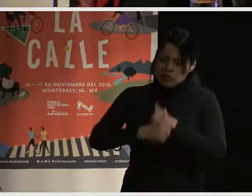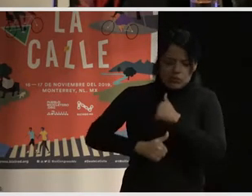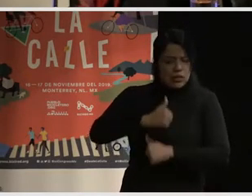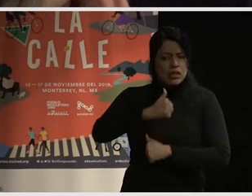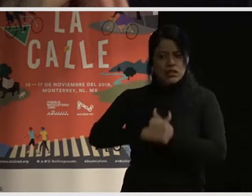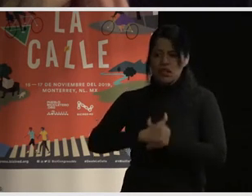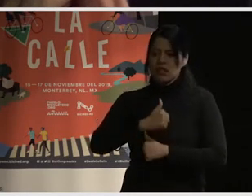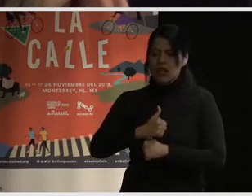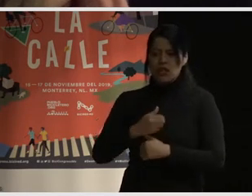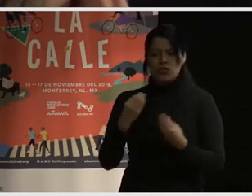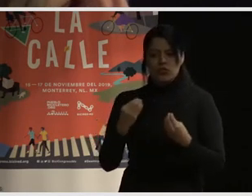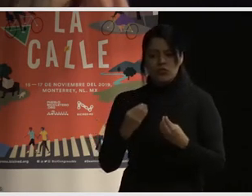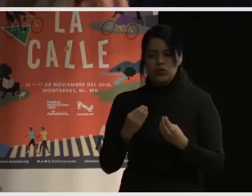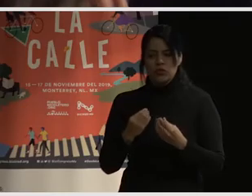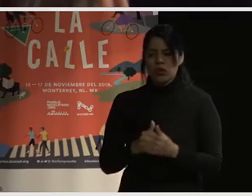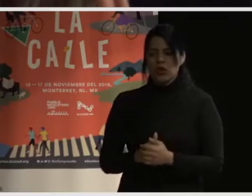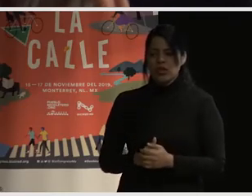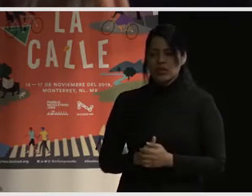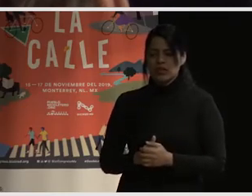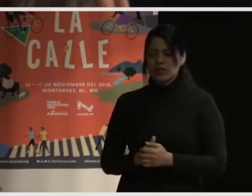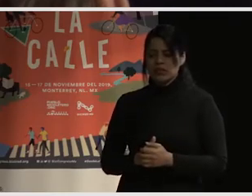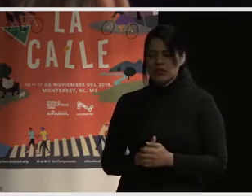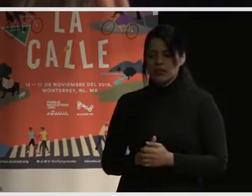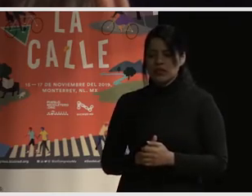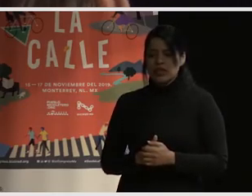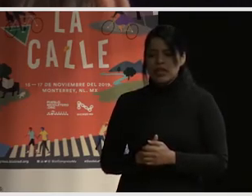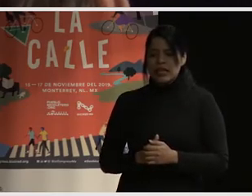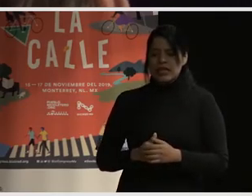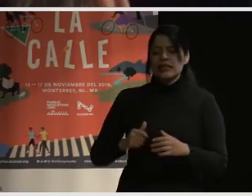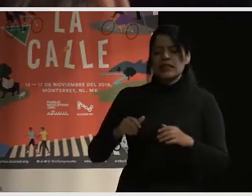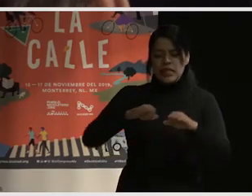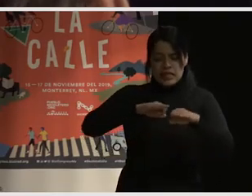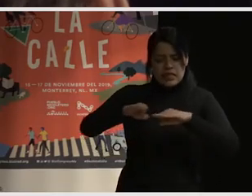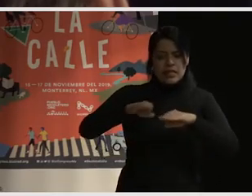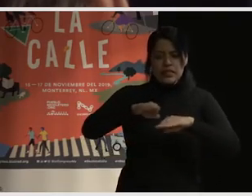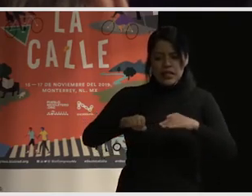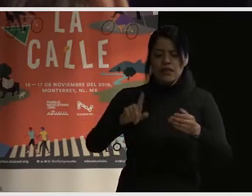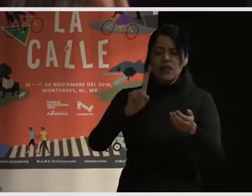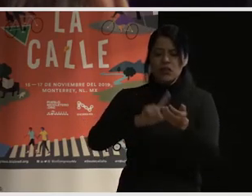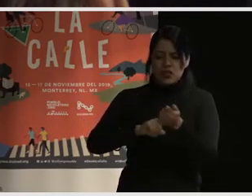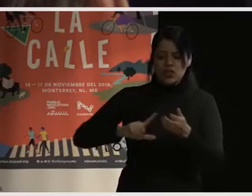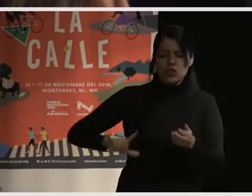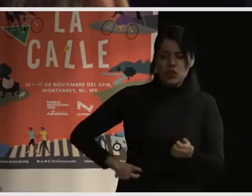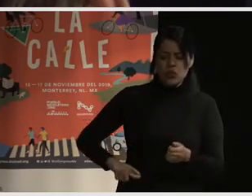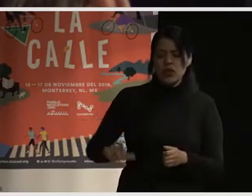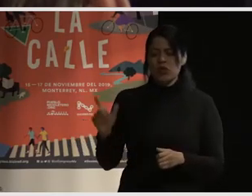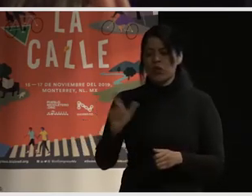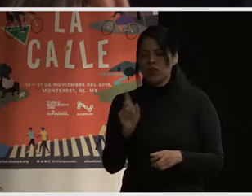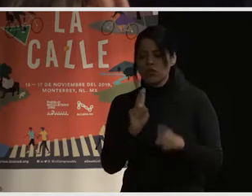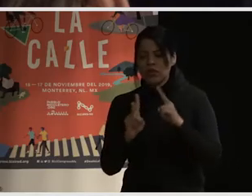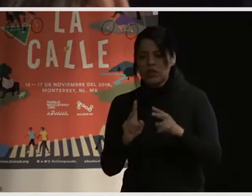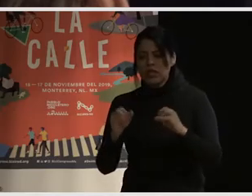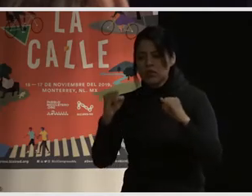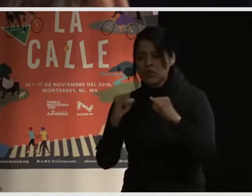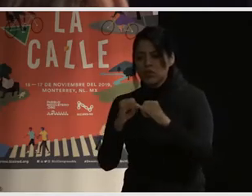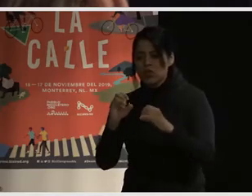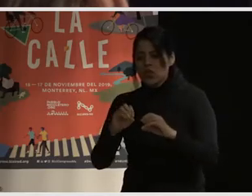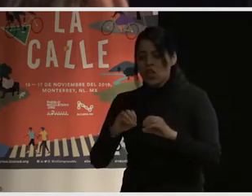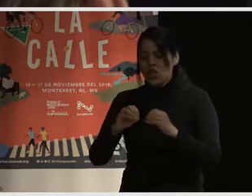mucho es la dinámica en la función pública cuando hablamos con obras públicas y decimos queremos rehabilitar